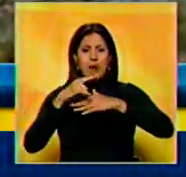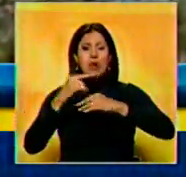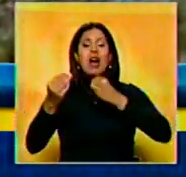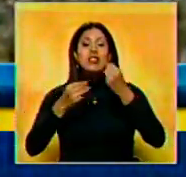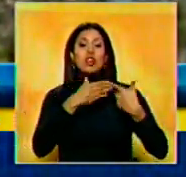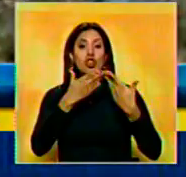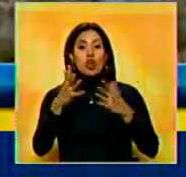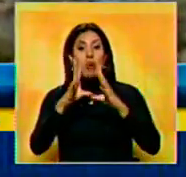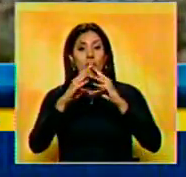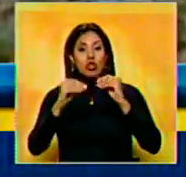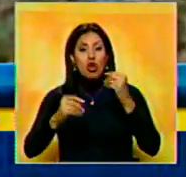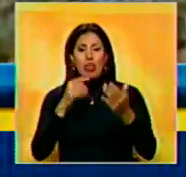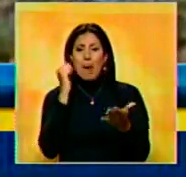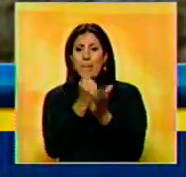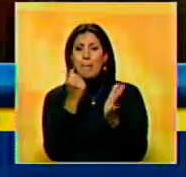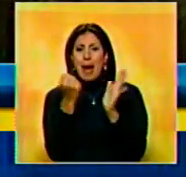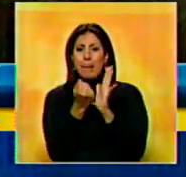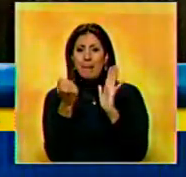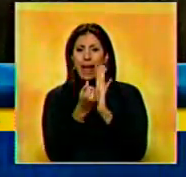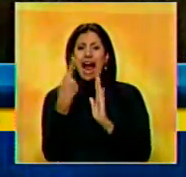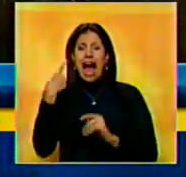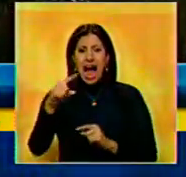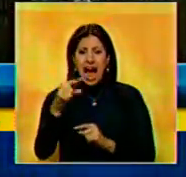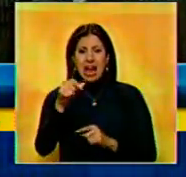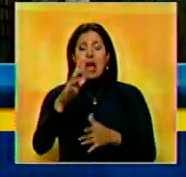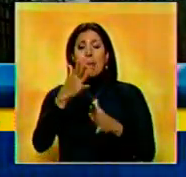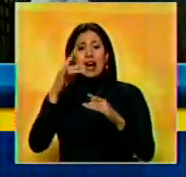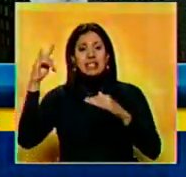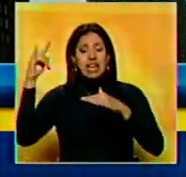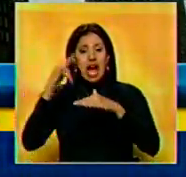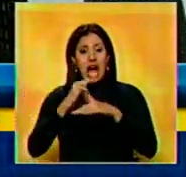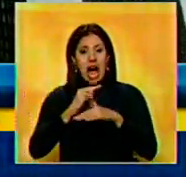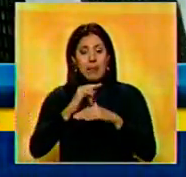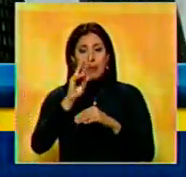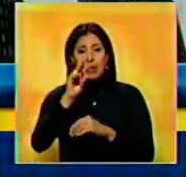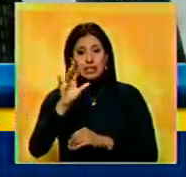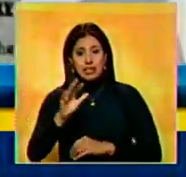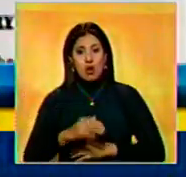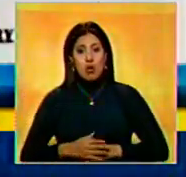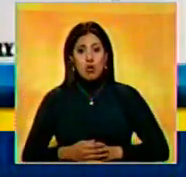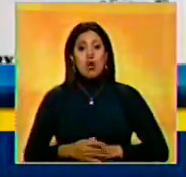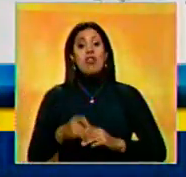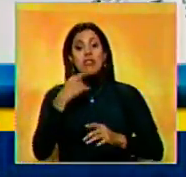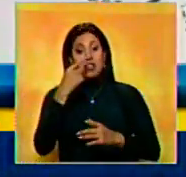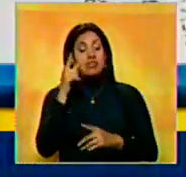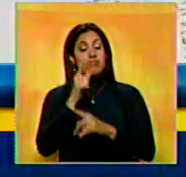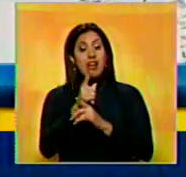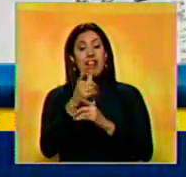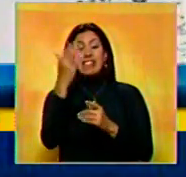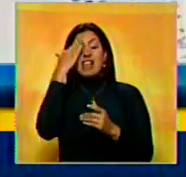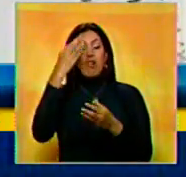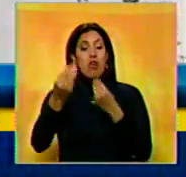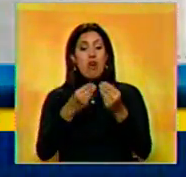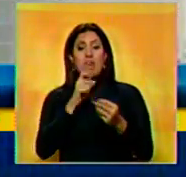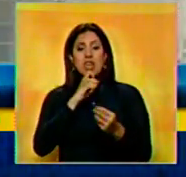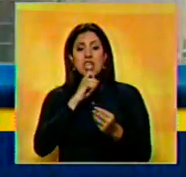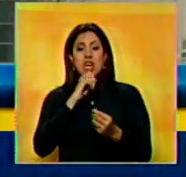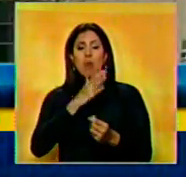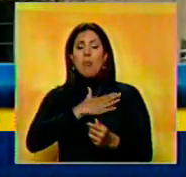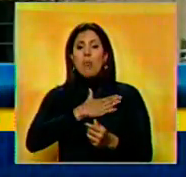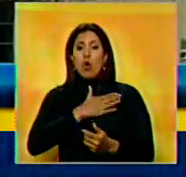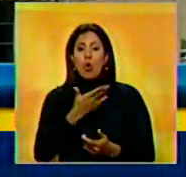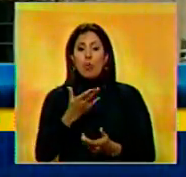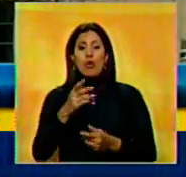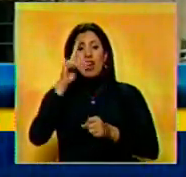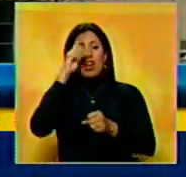a entregar toda la documentación existente sobre el aparato Learjet 25. Los demandantes quieren saber quién era el